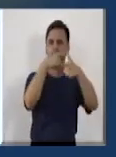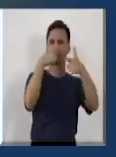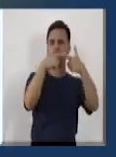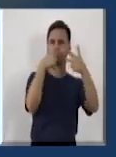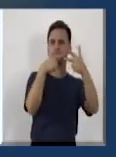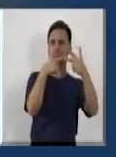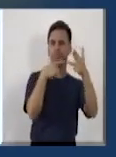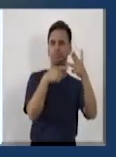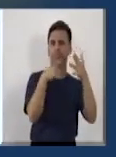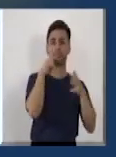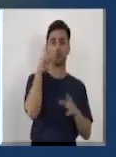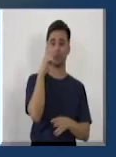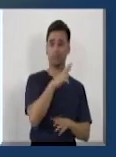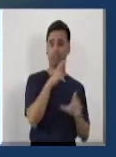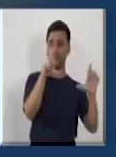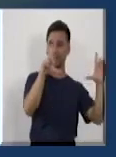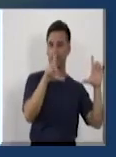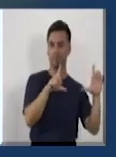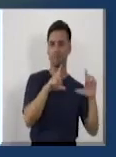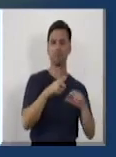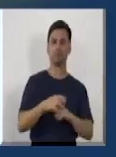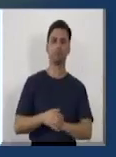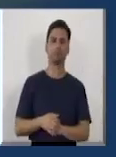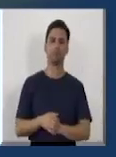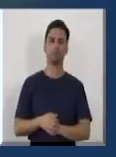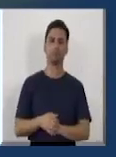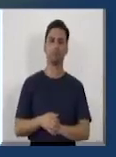control, receptores y conductores.